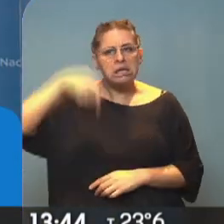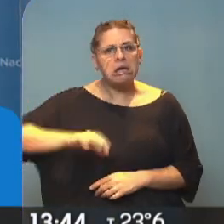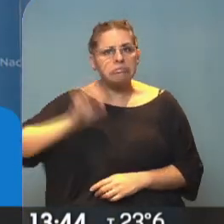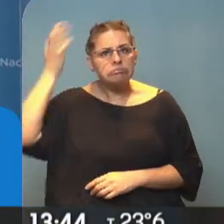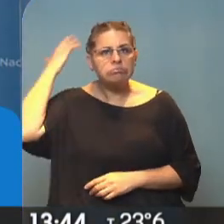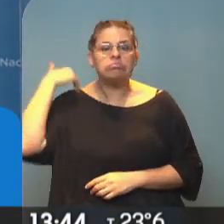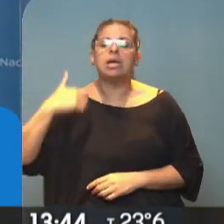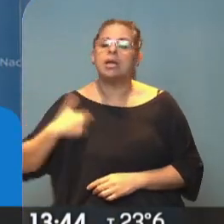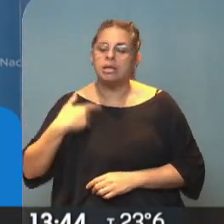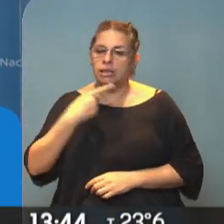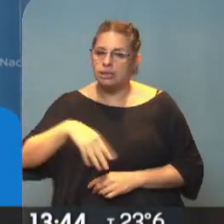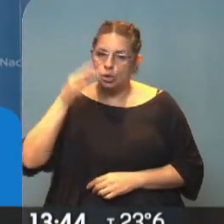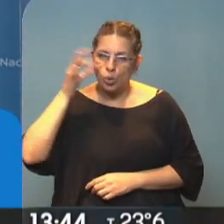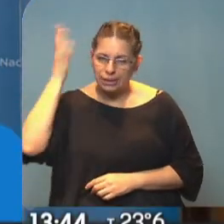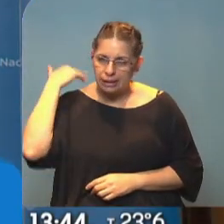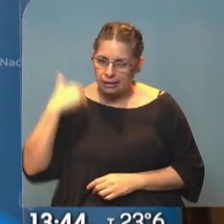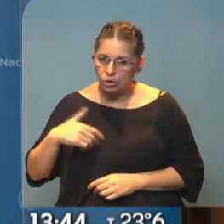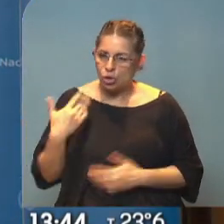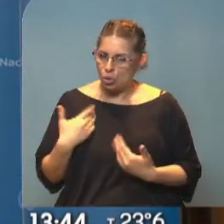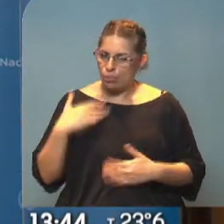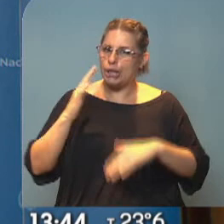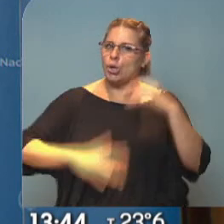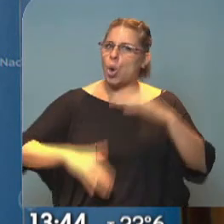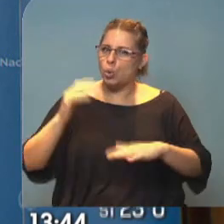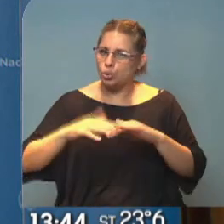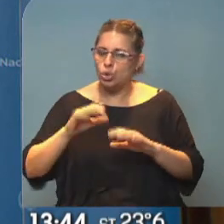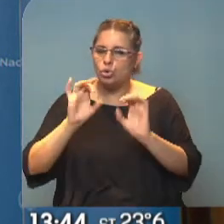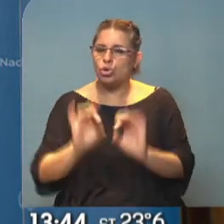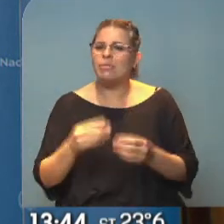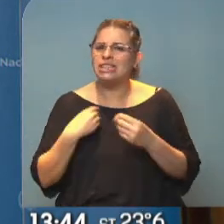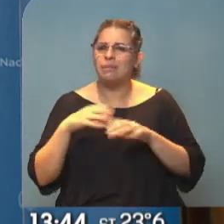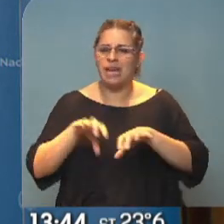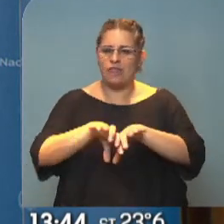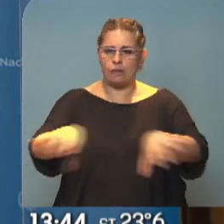de hace 140 años se pudo realizar una obra simplemente para